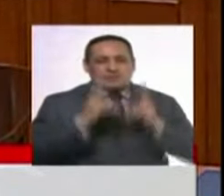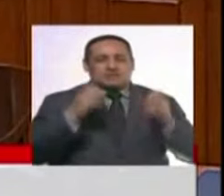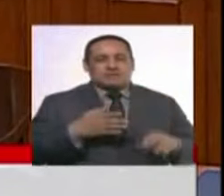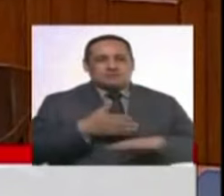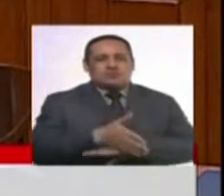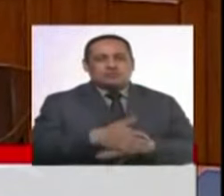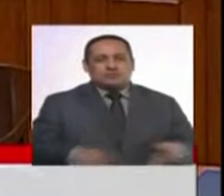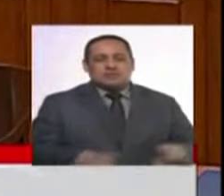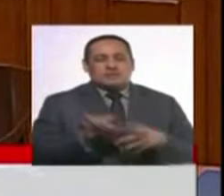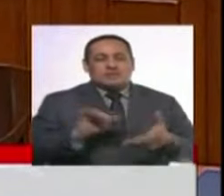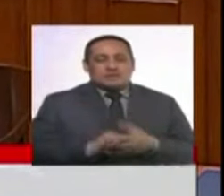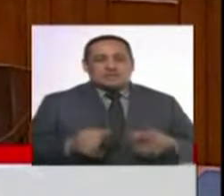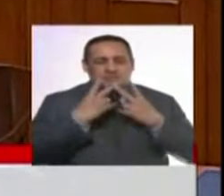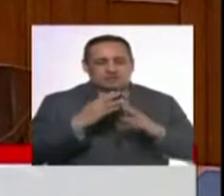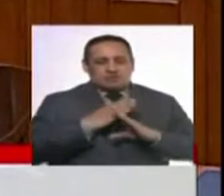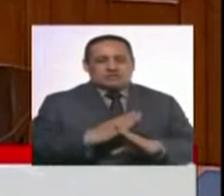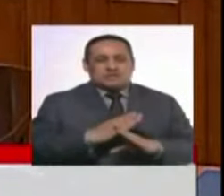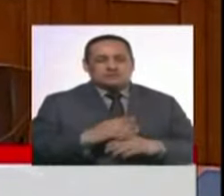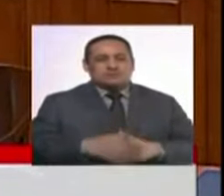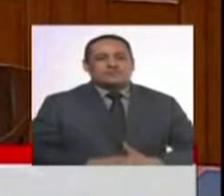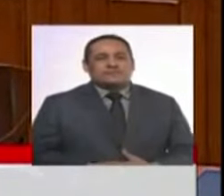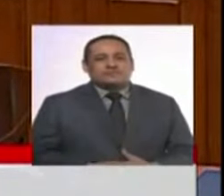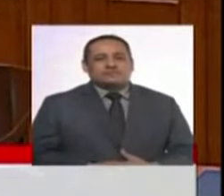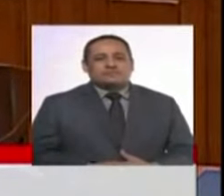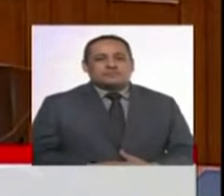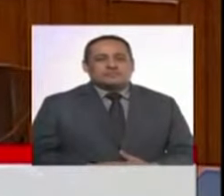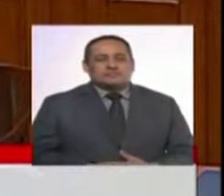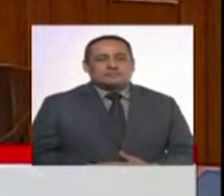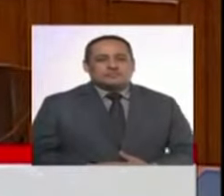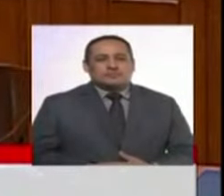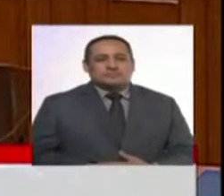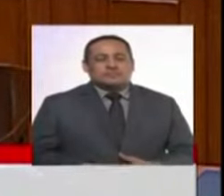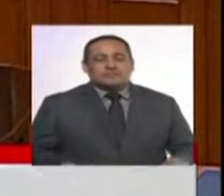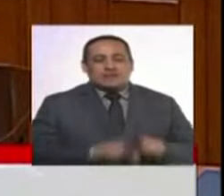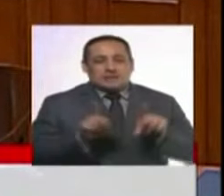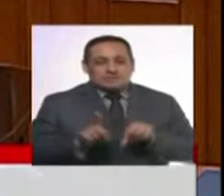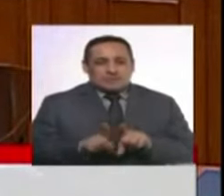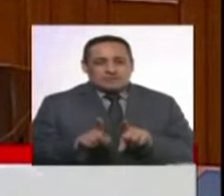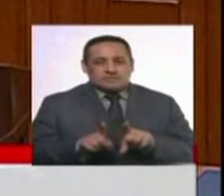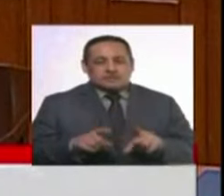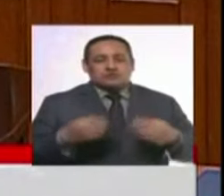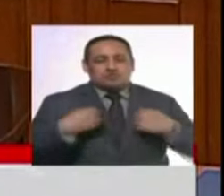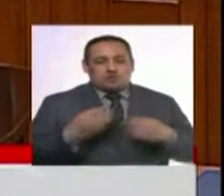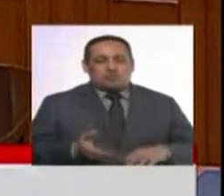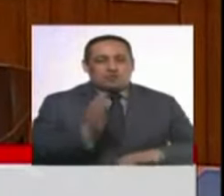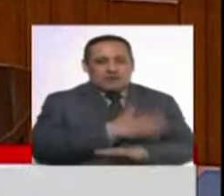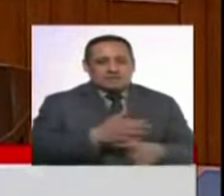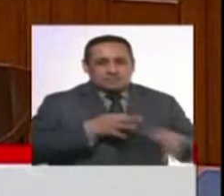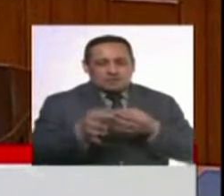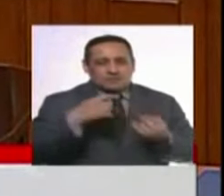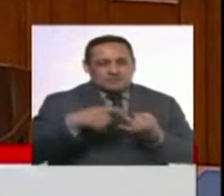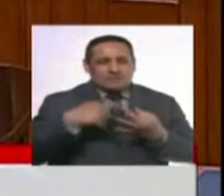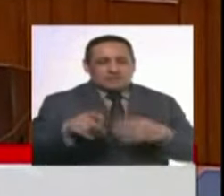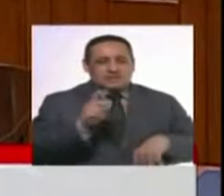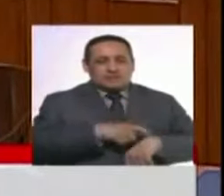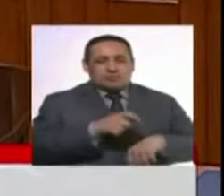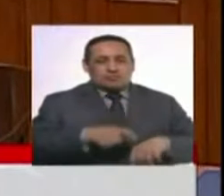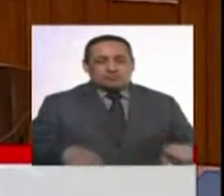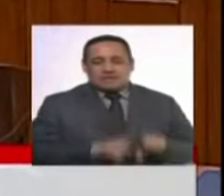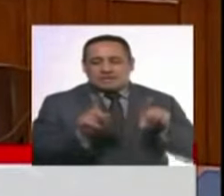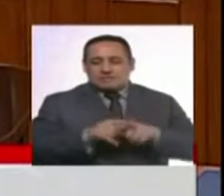de intromisión lo cual rechazo totalmente Asimismo como le he señalado en reiteradas oportunidades